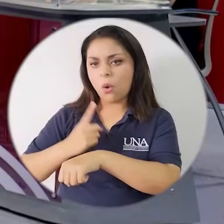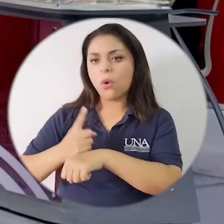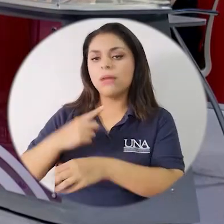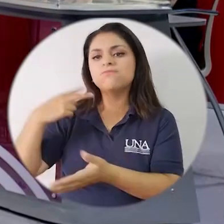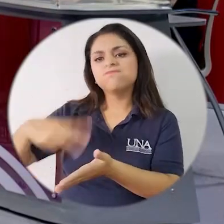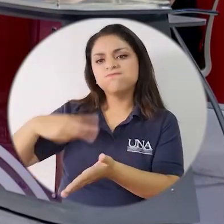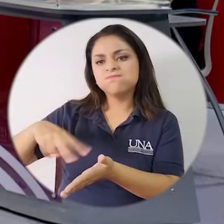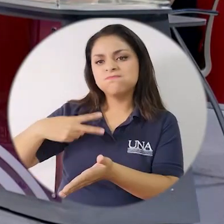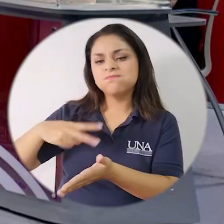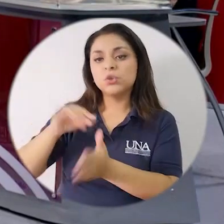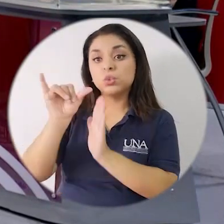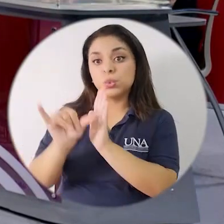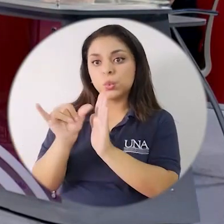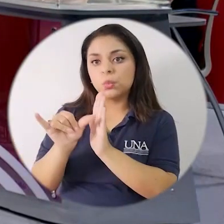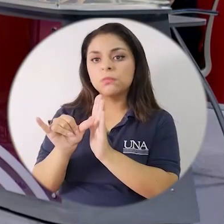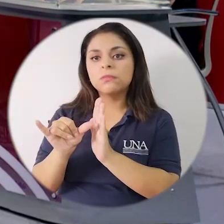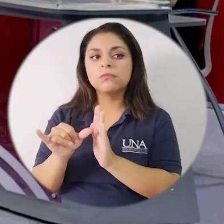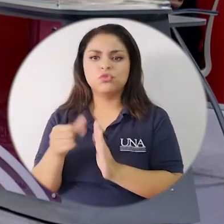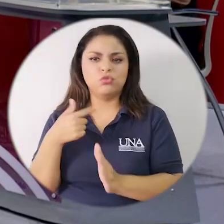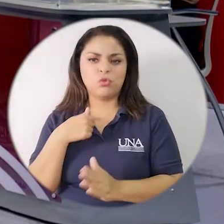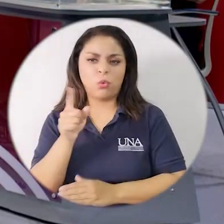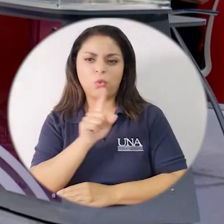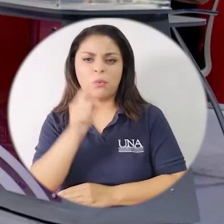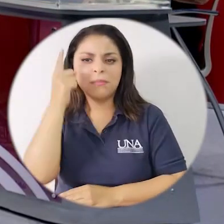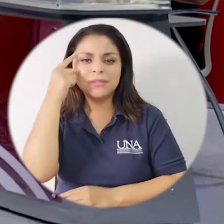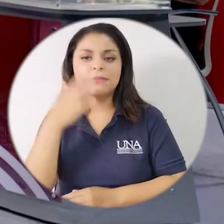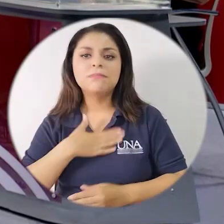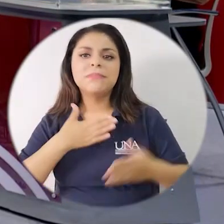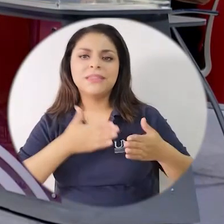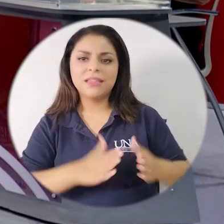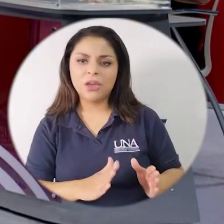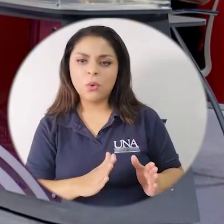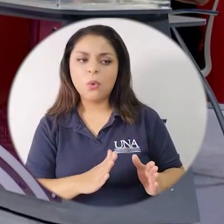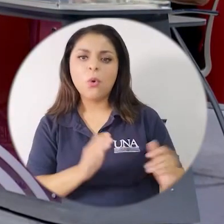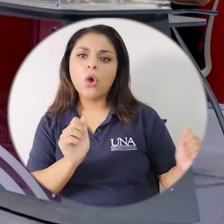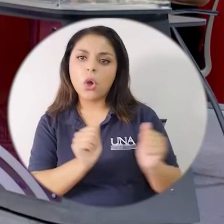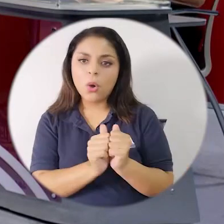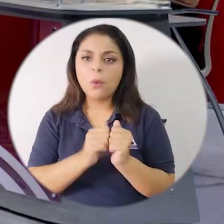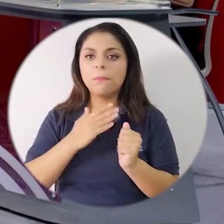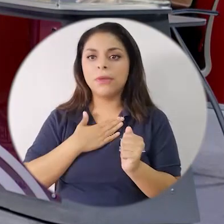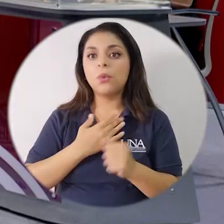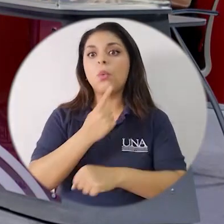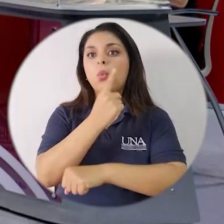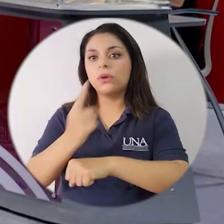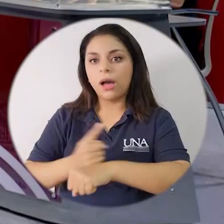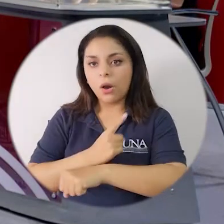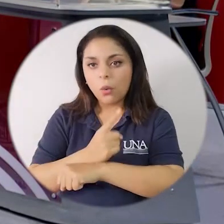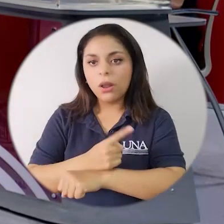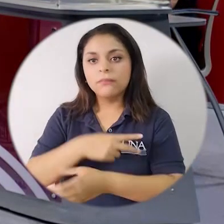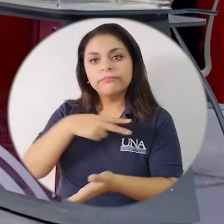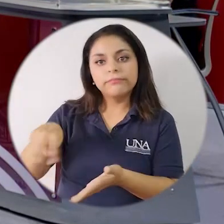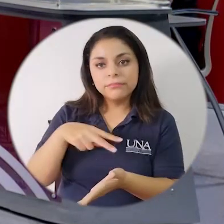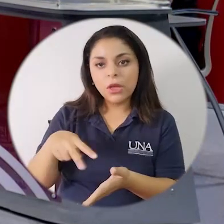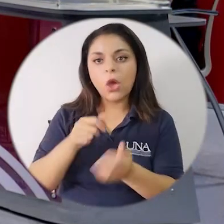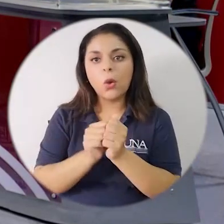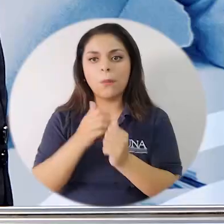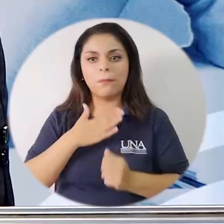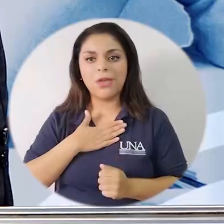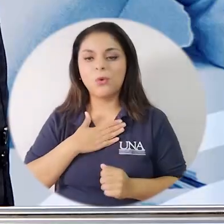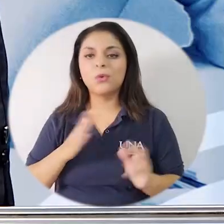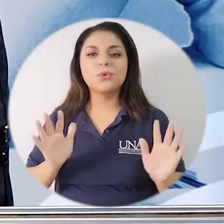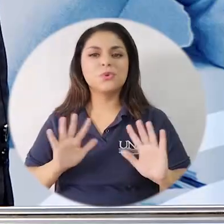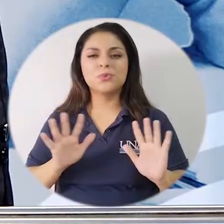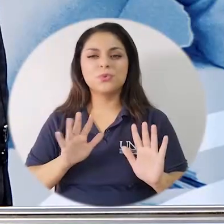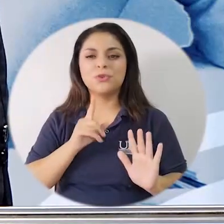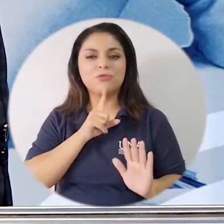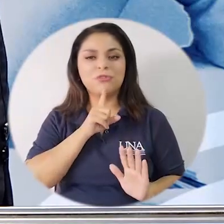de cardio dance o de zumba, yo no puedo pretender que mi hijo o mi hija va a estar conmigo haciendo esa hora de esa clase conmigo, porque